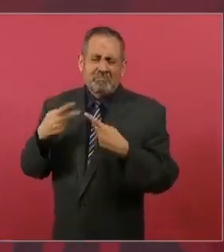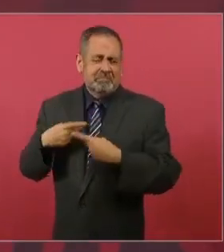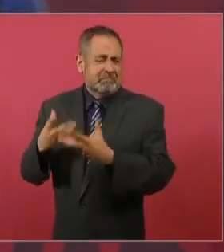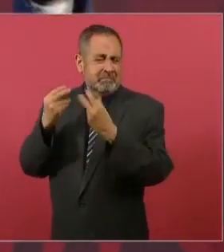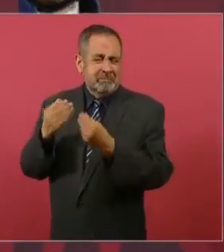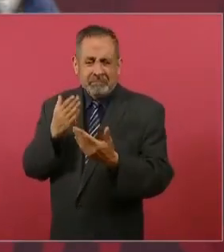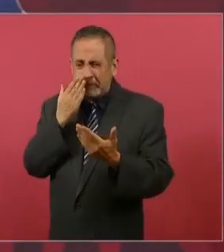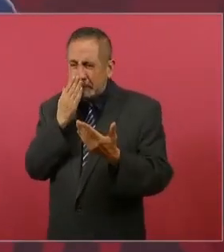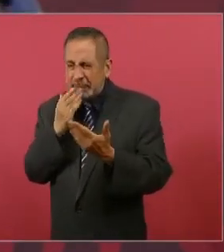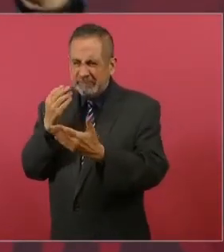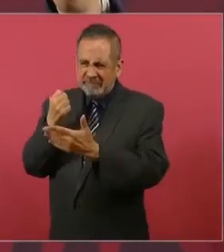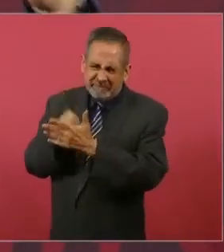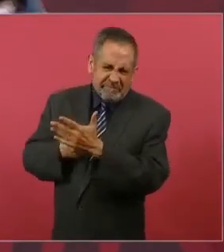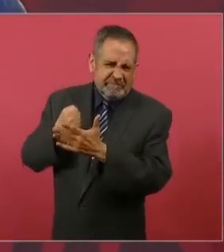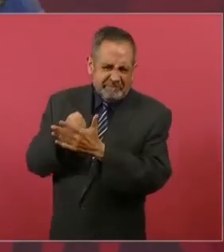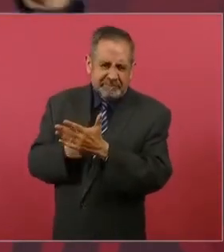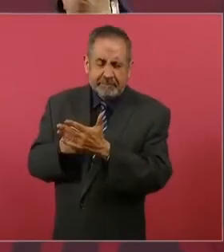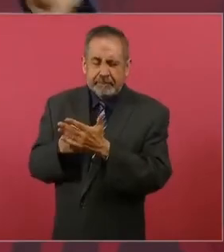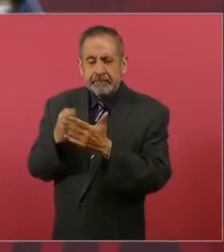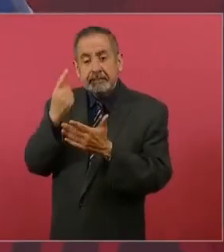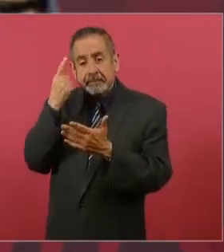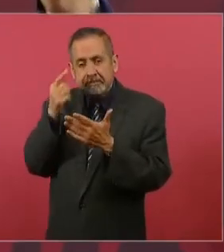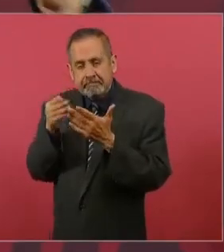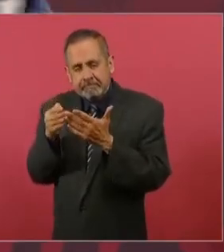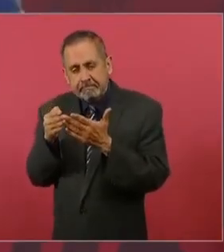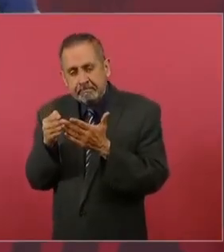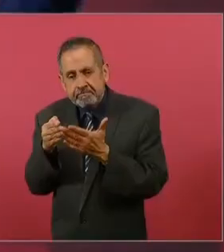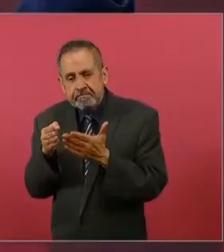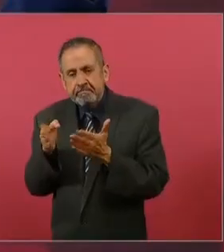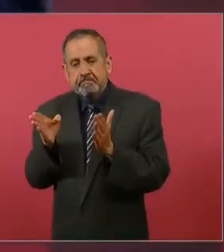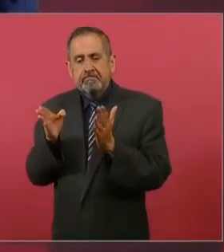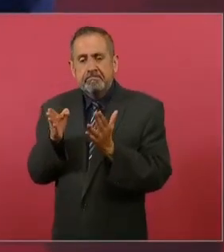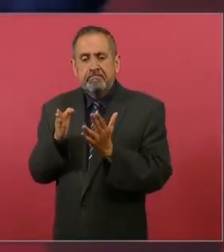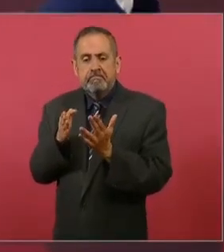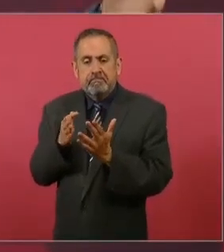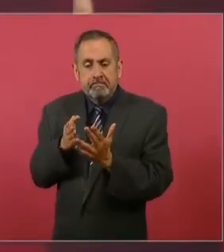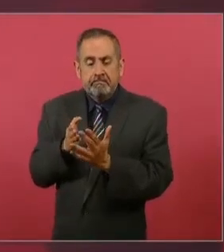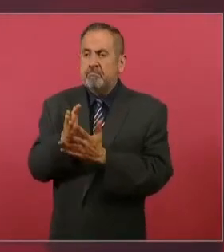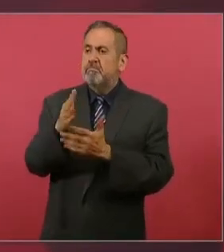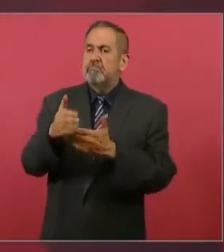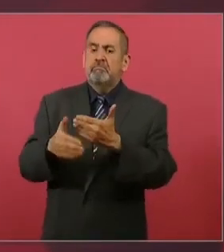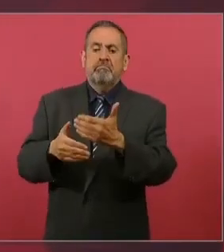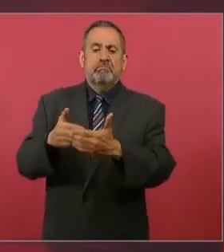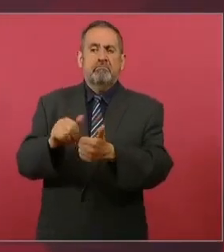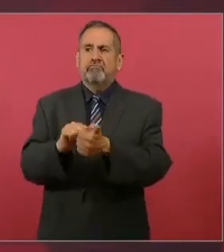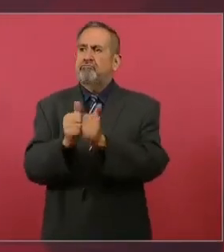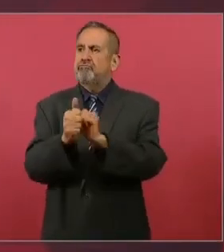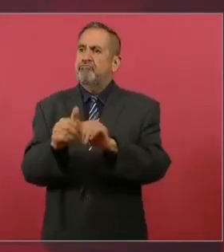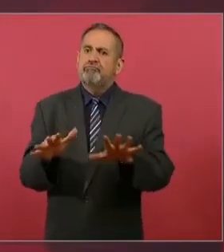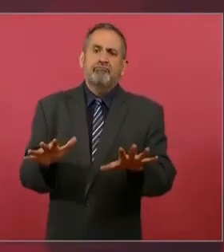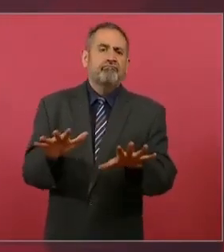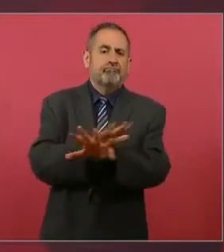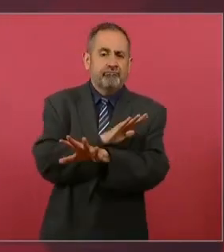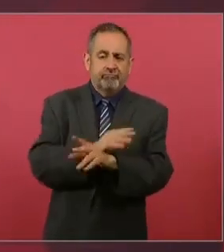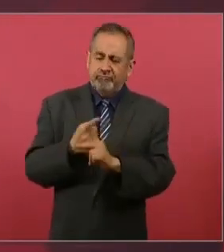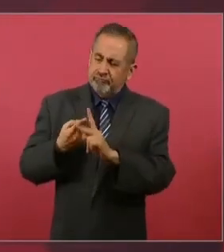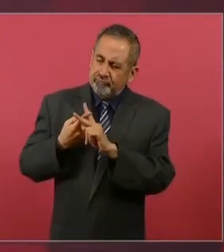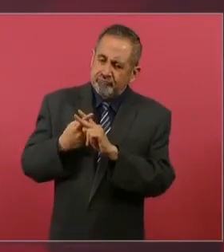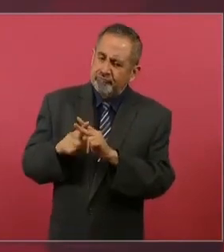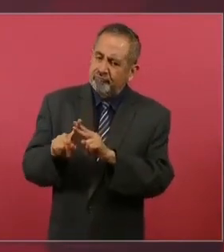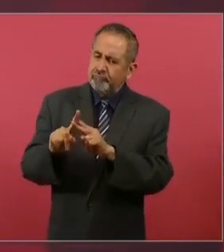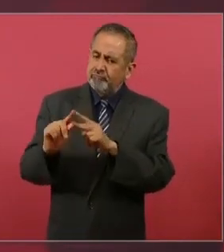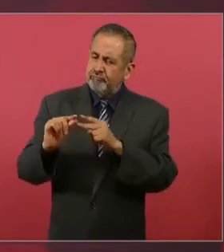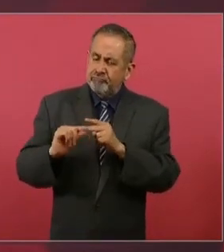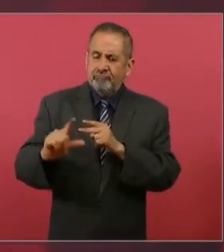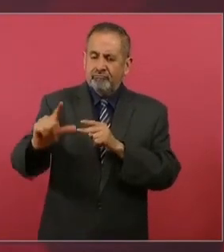para que se abriera el camino y se lograra el inicio